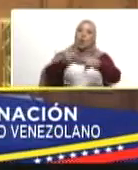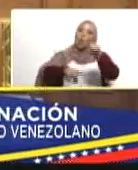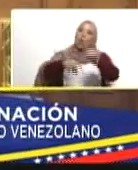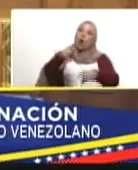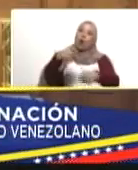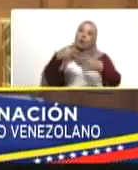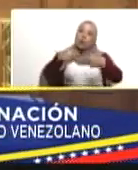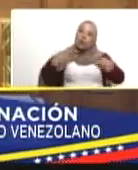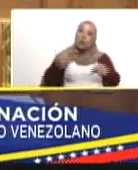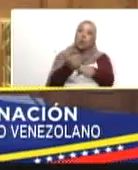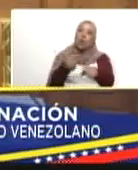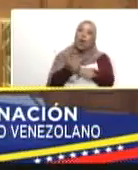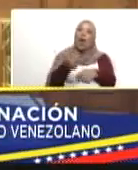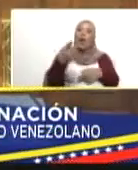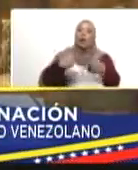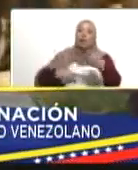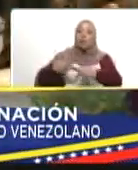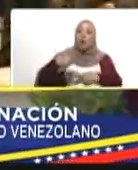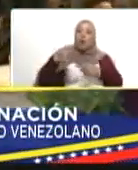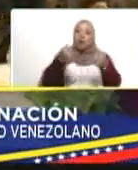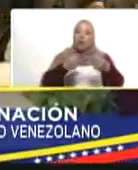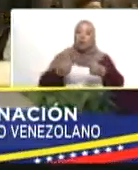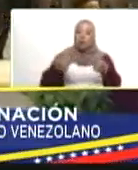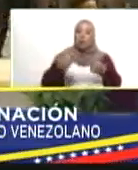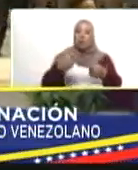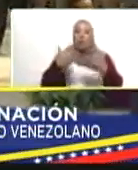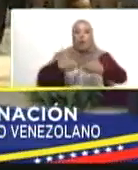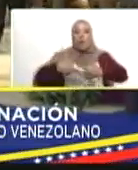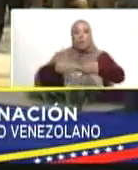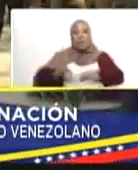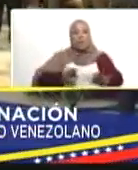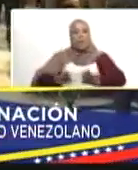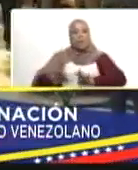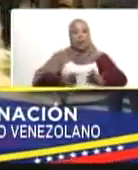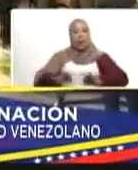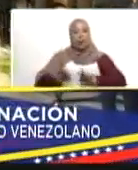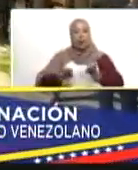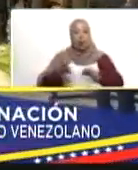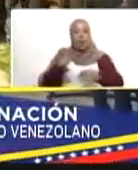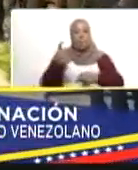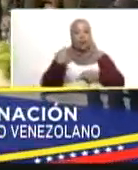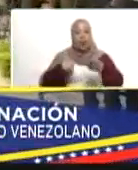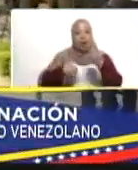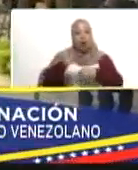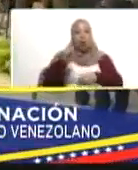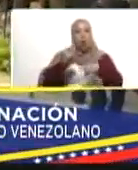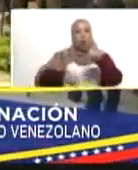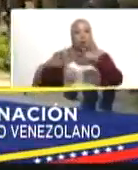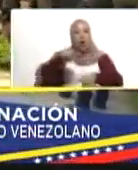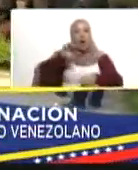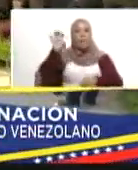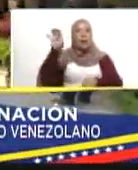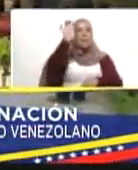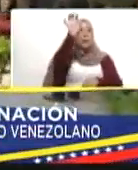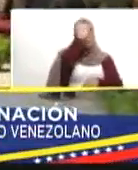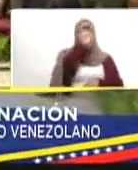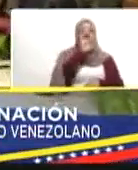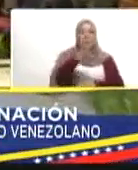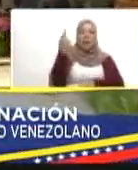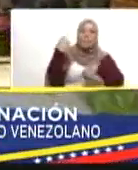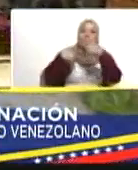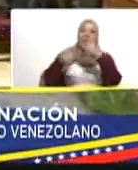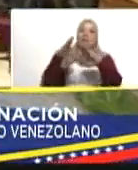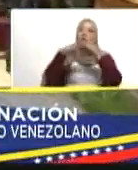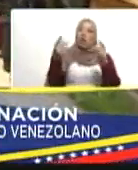agrícolas y en toda la economía señores empresarios preparémonos esteo toda la economía